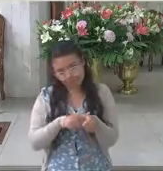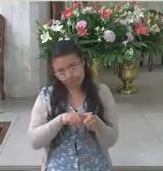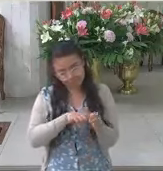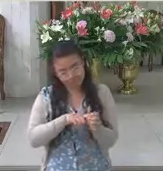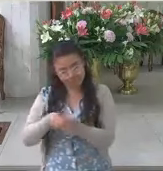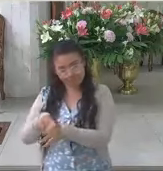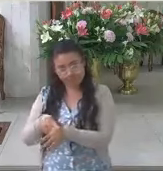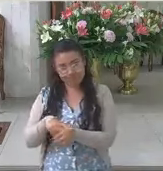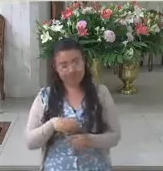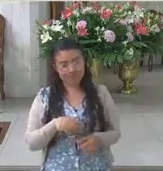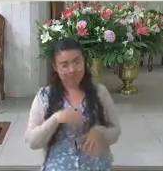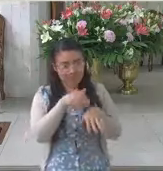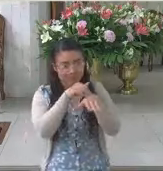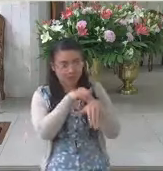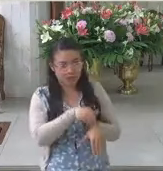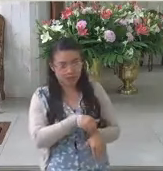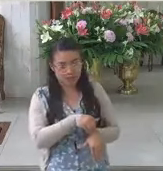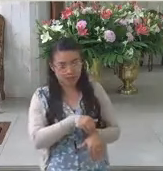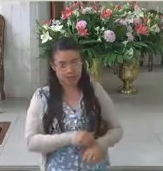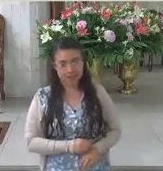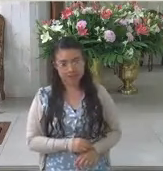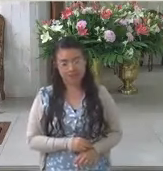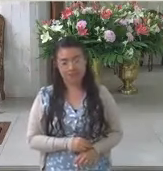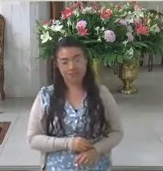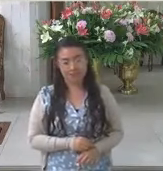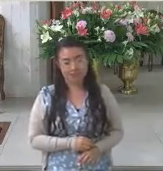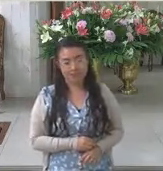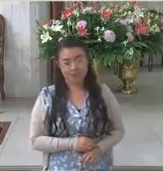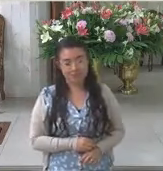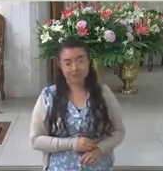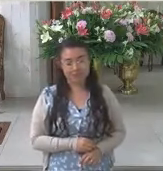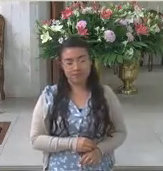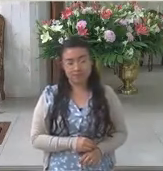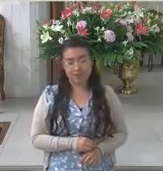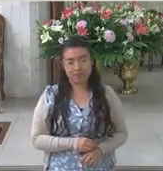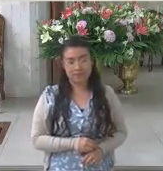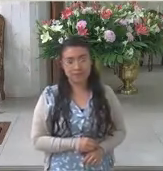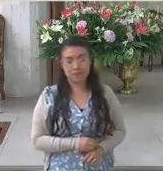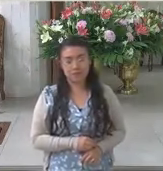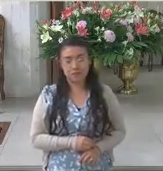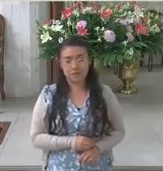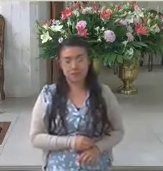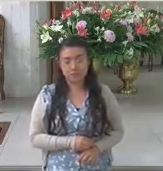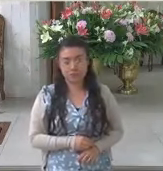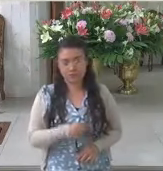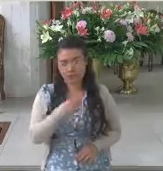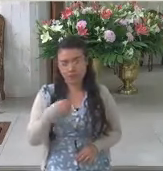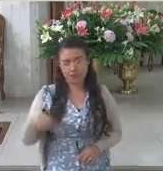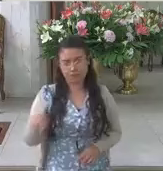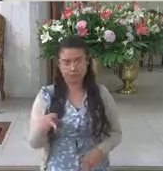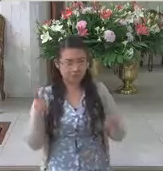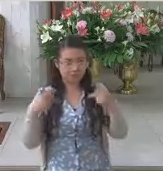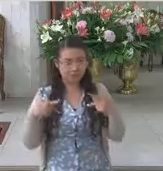Dios vuelvo debemos animar Eso sí a todos los creyentes a los que empiezan el